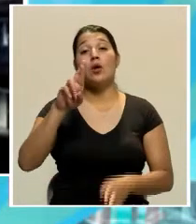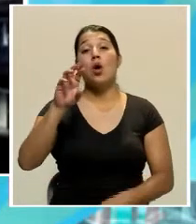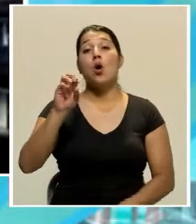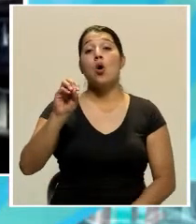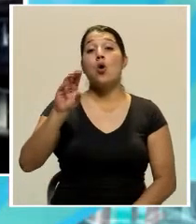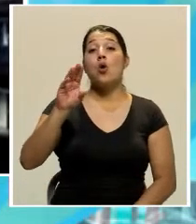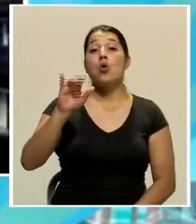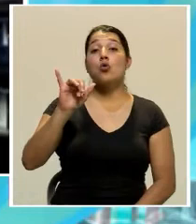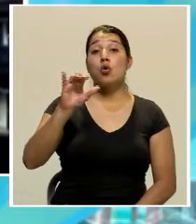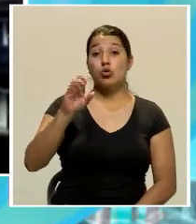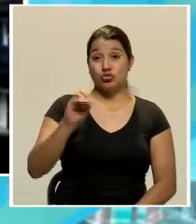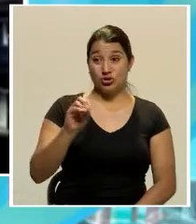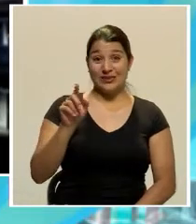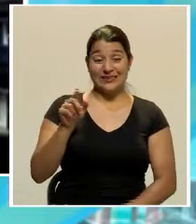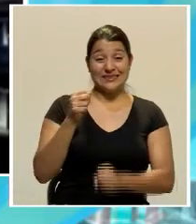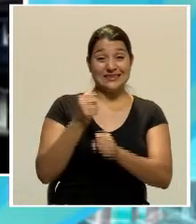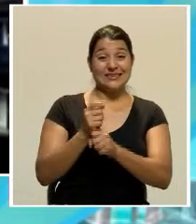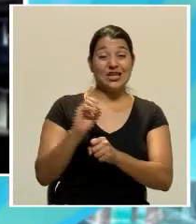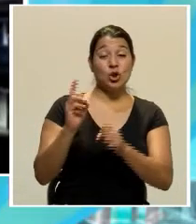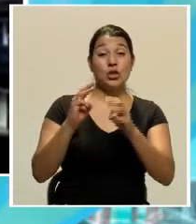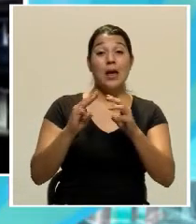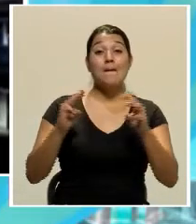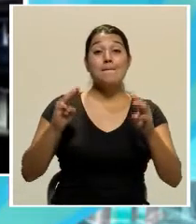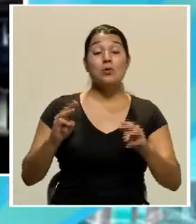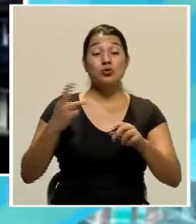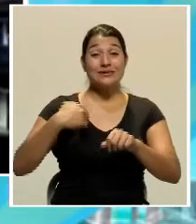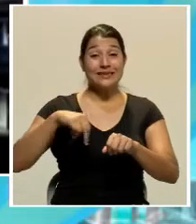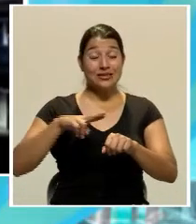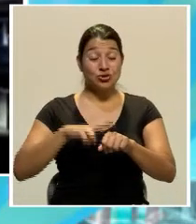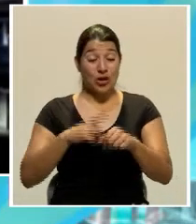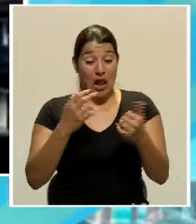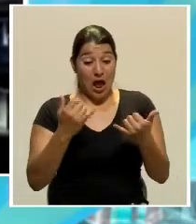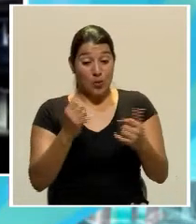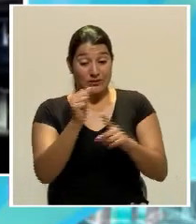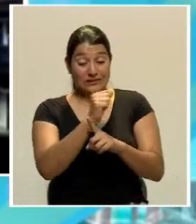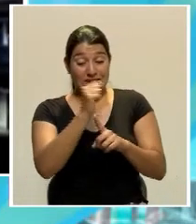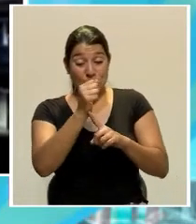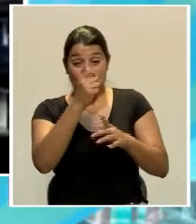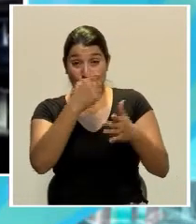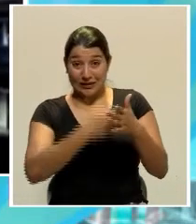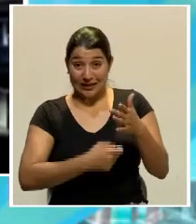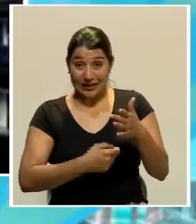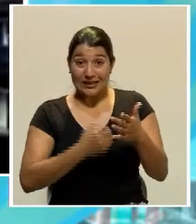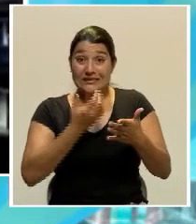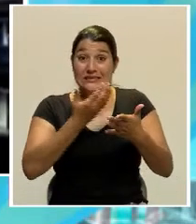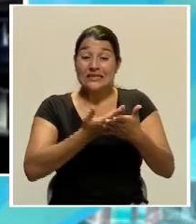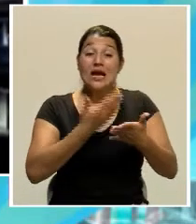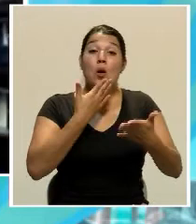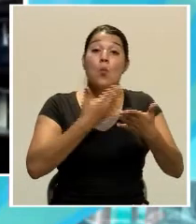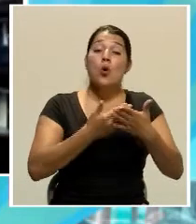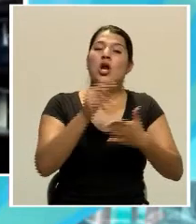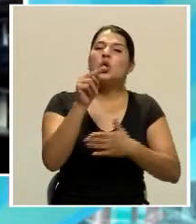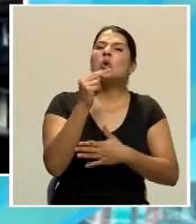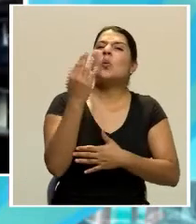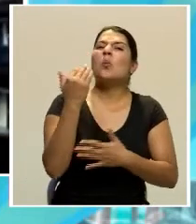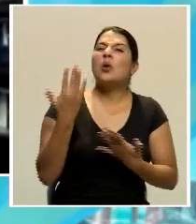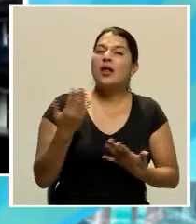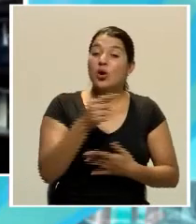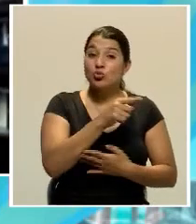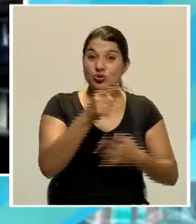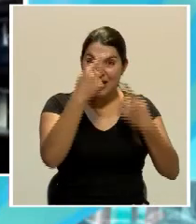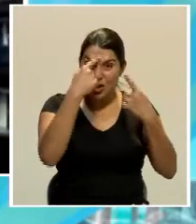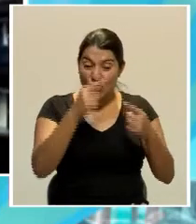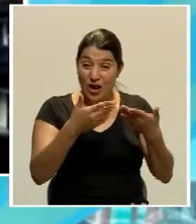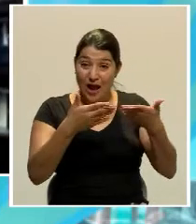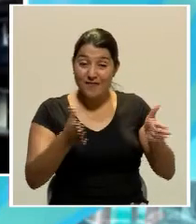desde el Museo Nacional, en este panorama tan duro, nos llegan buenas noticias porque lograron